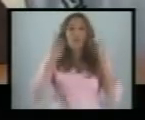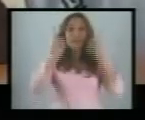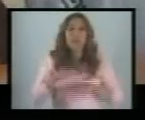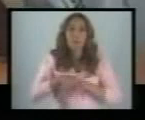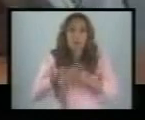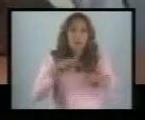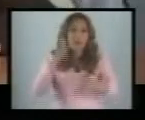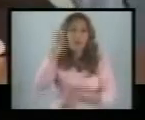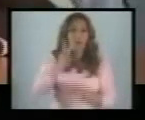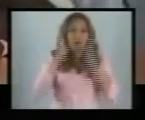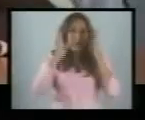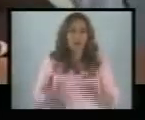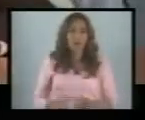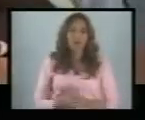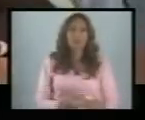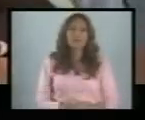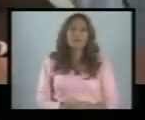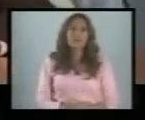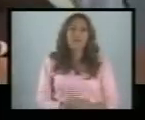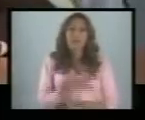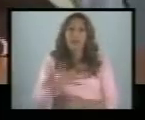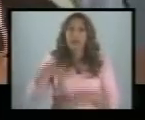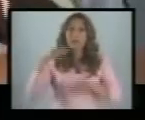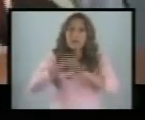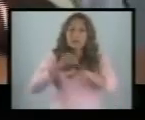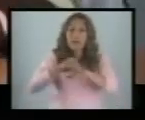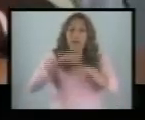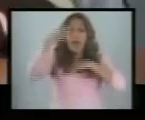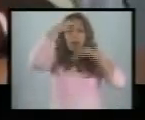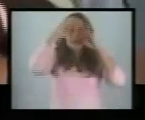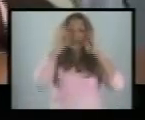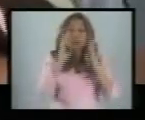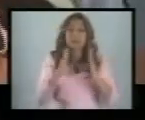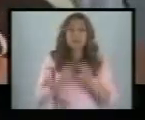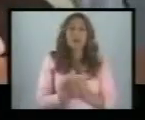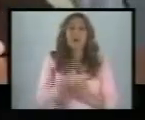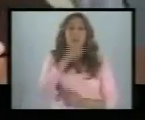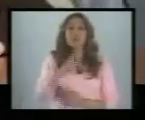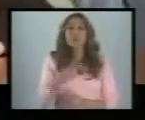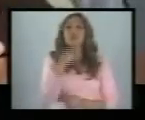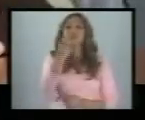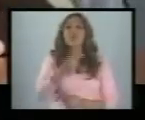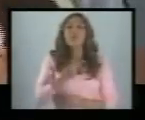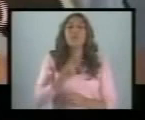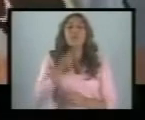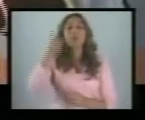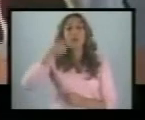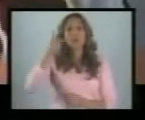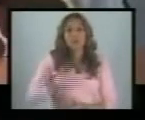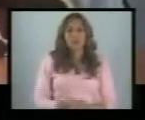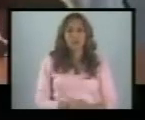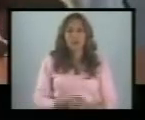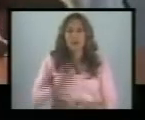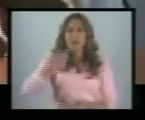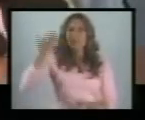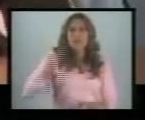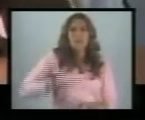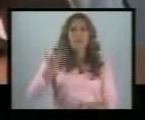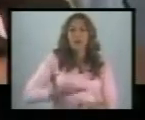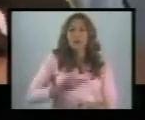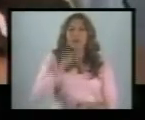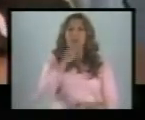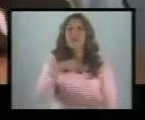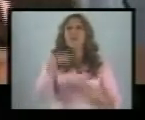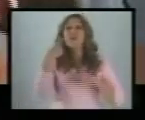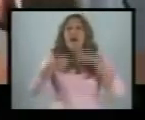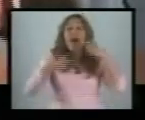venezolanos. Queremos llamar la atención de las voceras y los voceros políticos. Es fundamental que sus